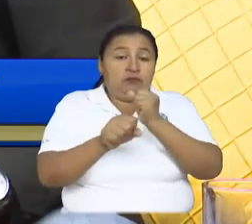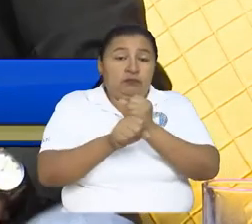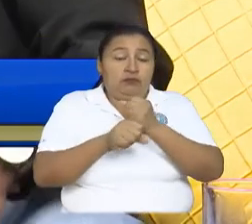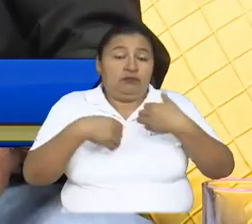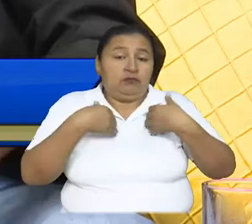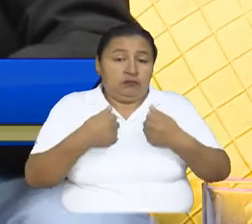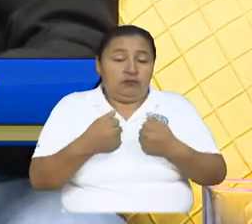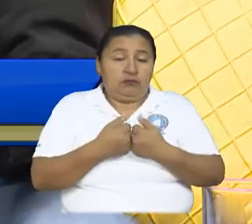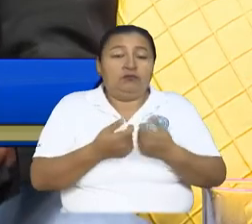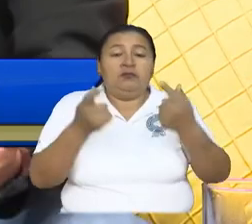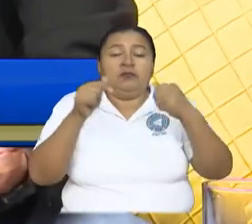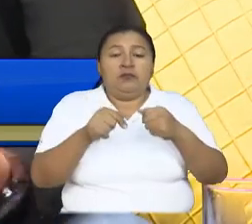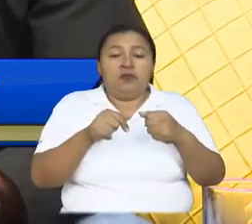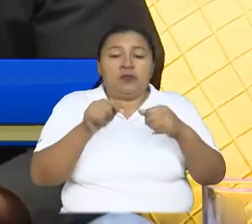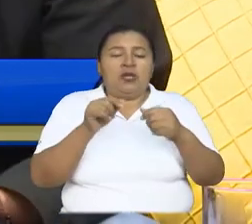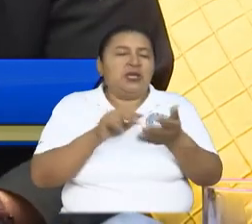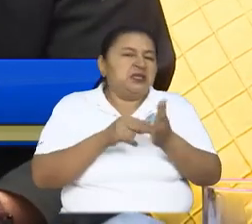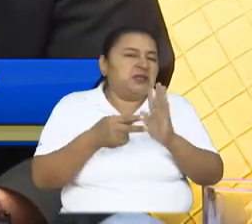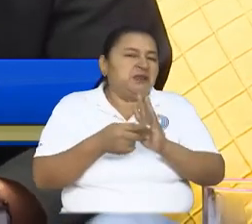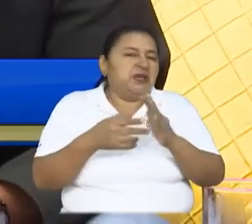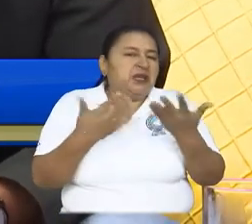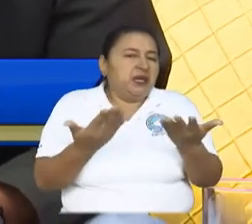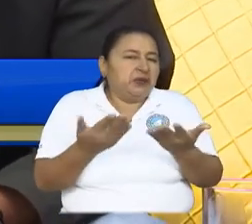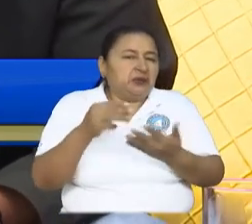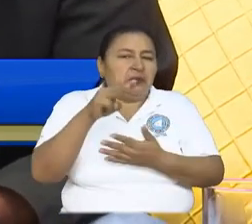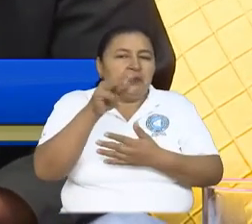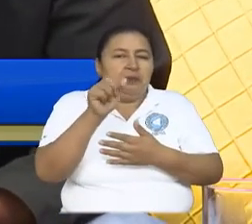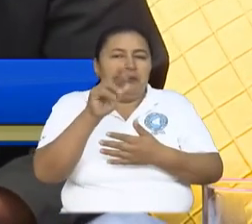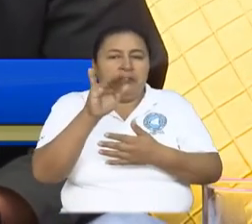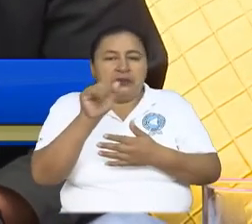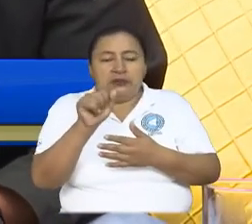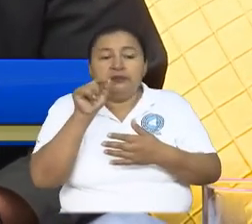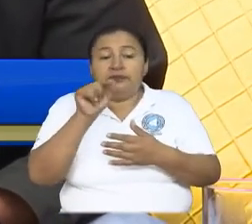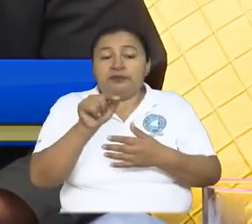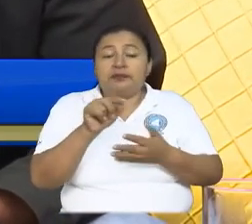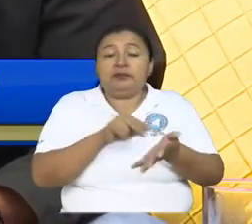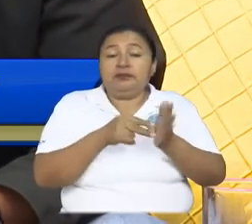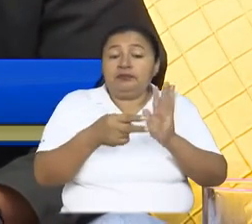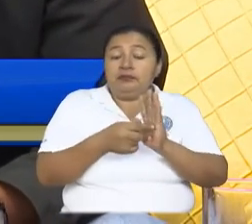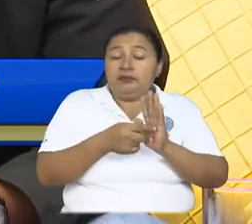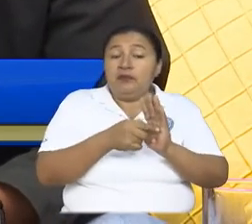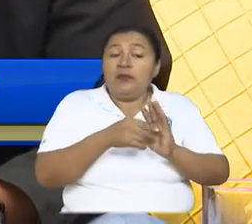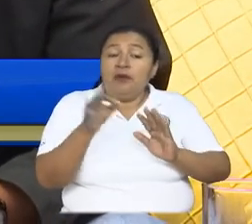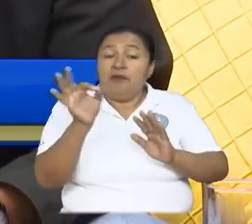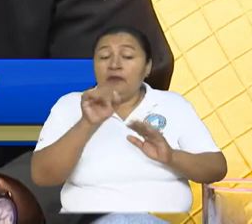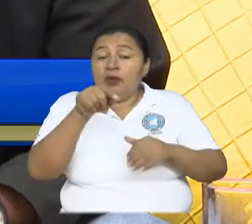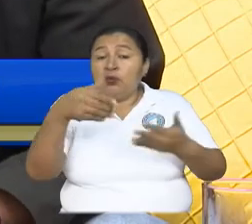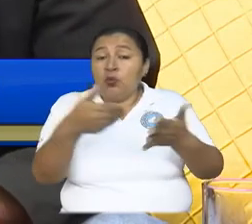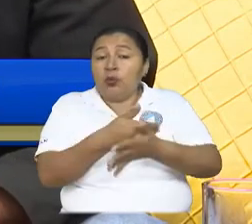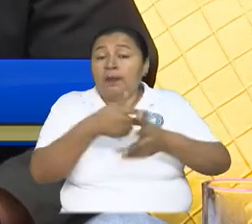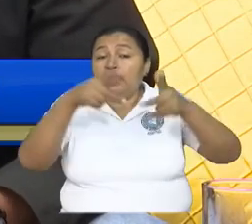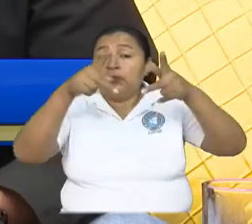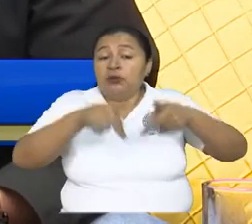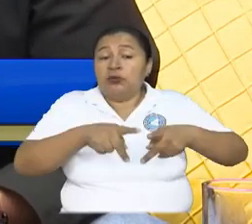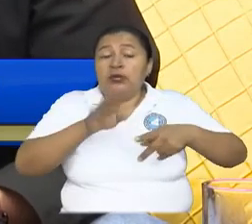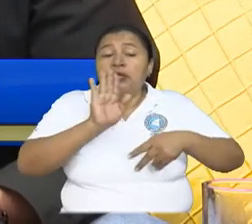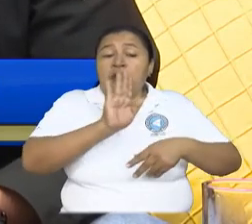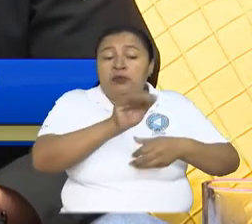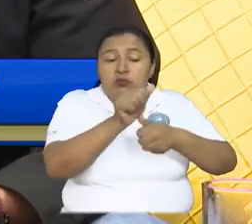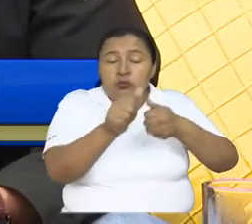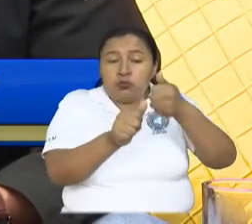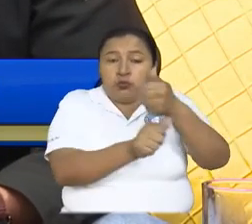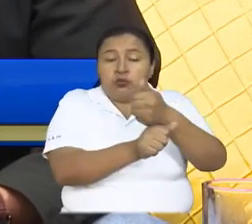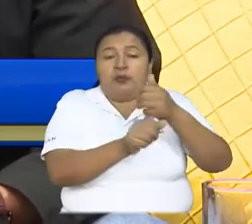que implica eso marcia implica el que vamos a formar recursos humanos en sus especialidades